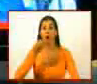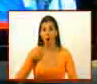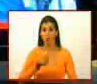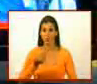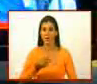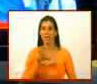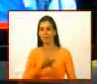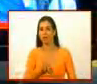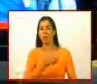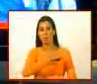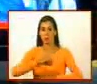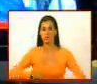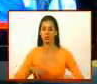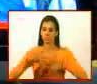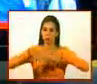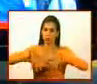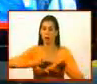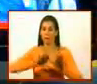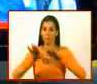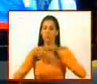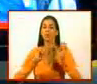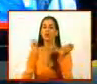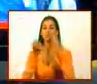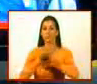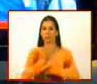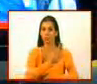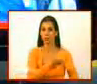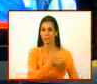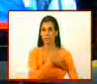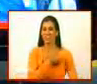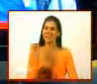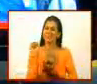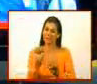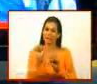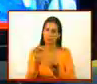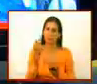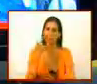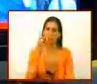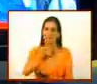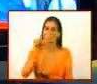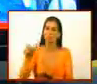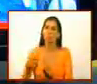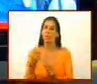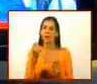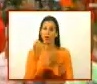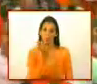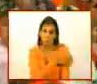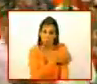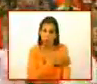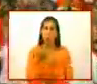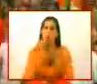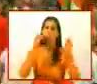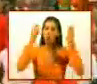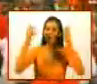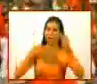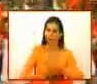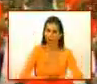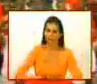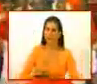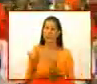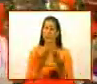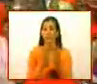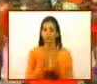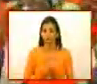Jóvenes en el estado portuguesa marcharon a favor de la transformación universitaria y en rechazo a los huelguistas de derecha. Estudiantes de